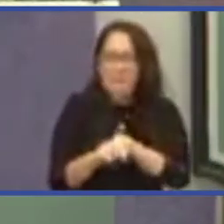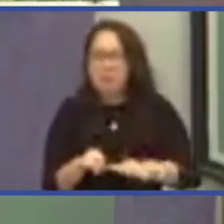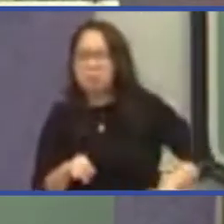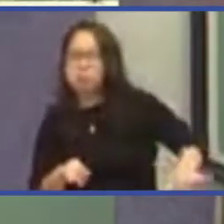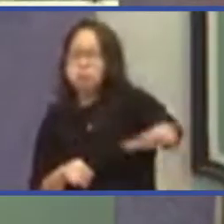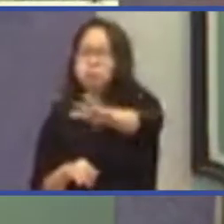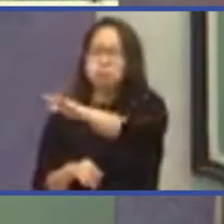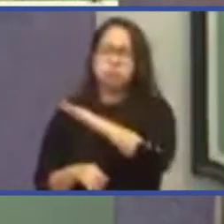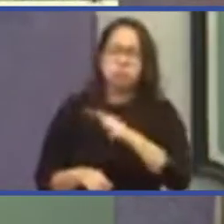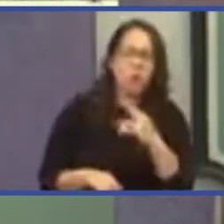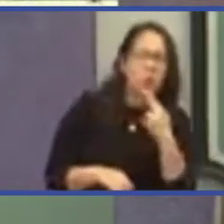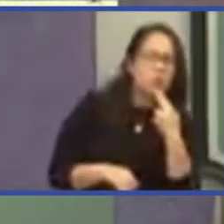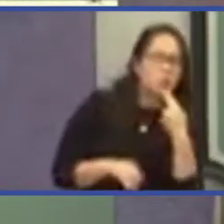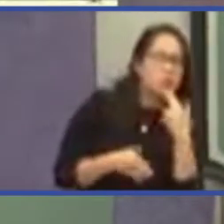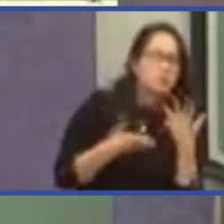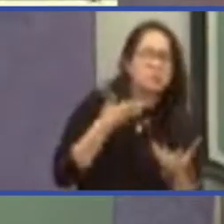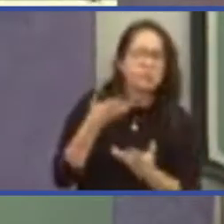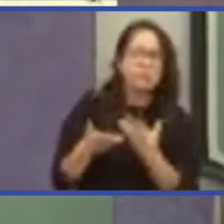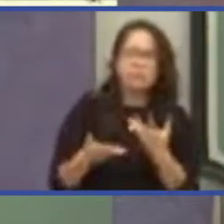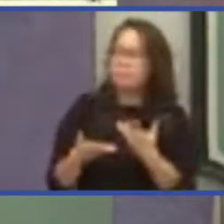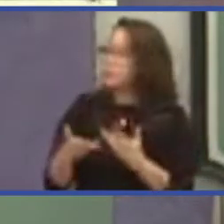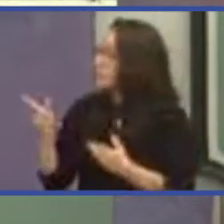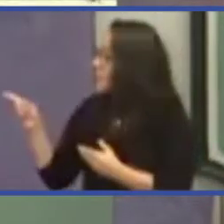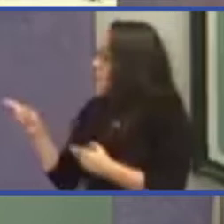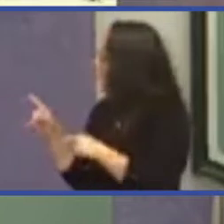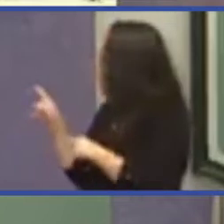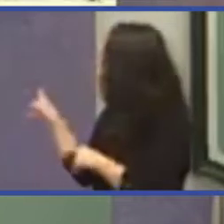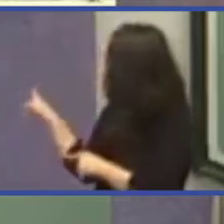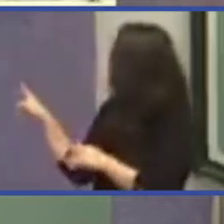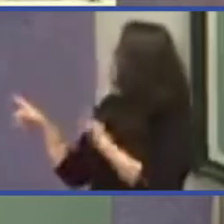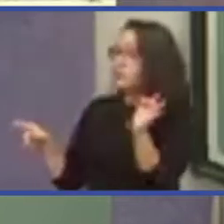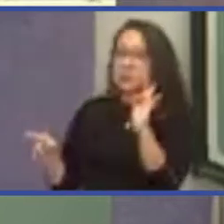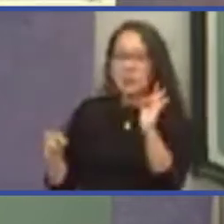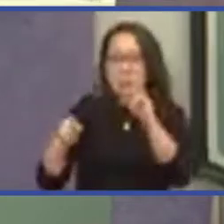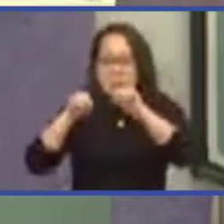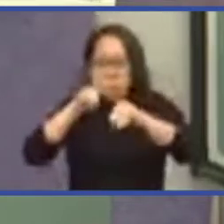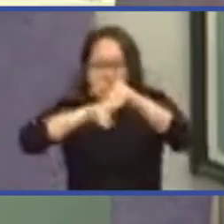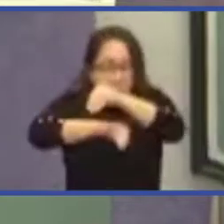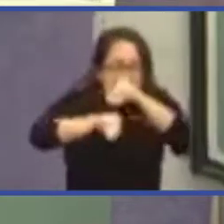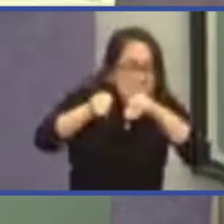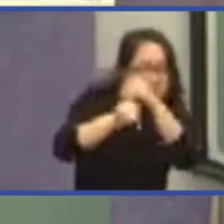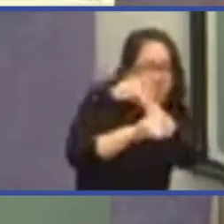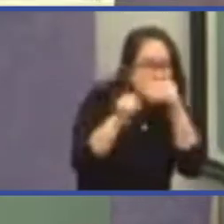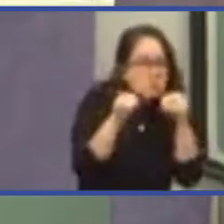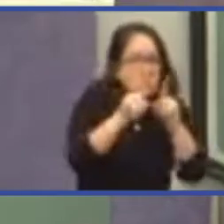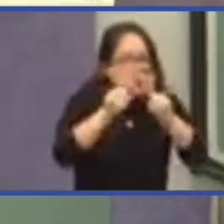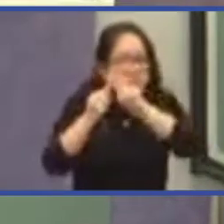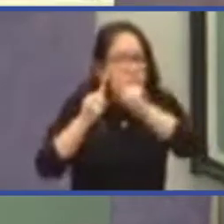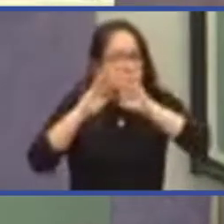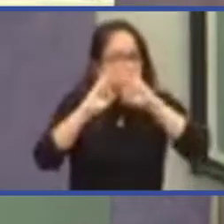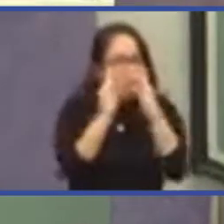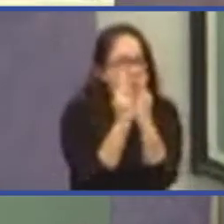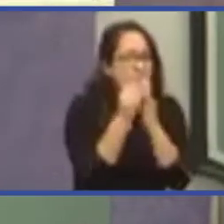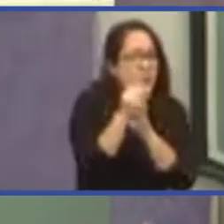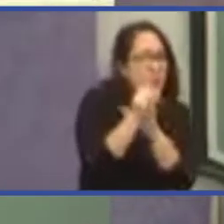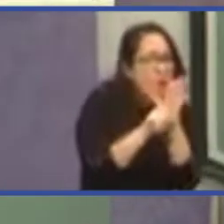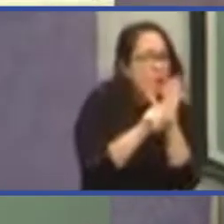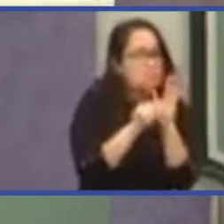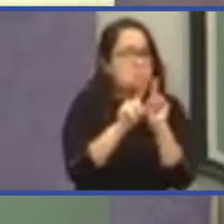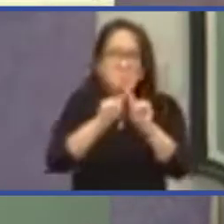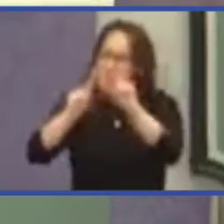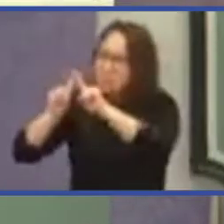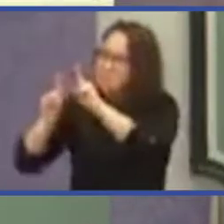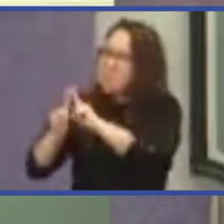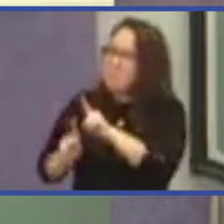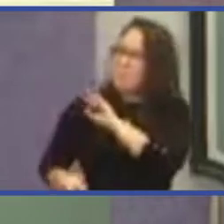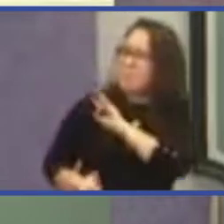con estas figuras él podía ver si se acomodaban de maneras diferentes y de cuántas maneras diferentes se podían acomodar